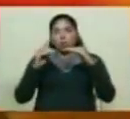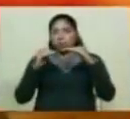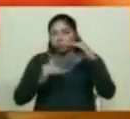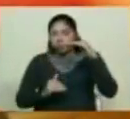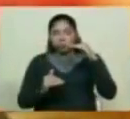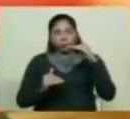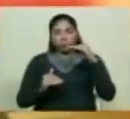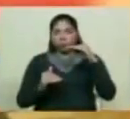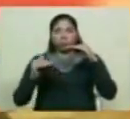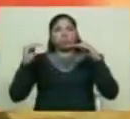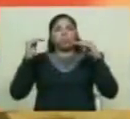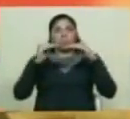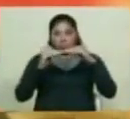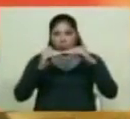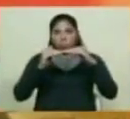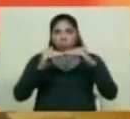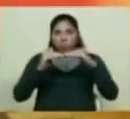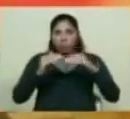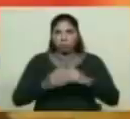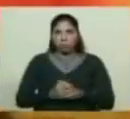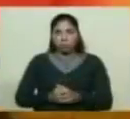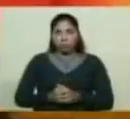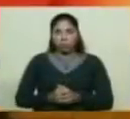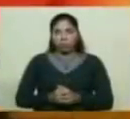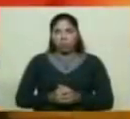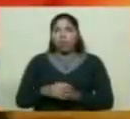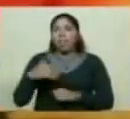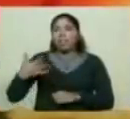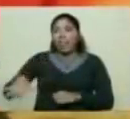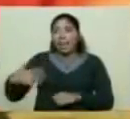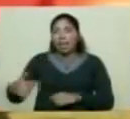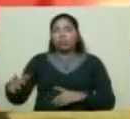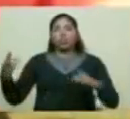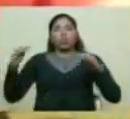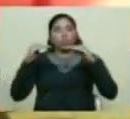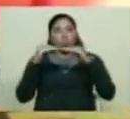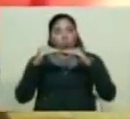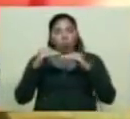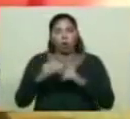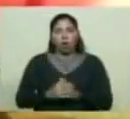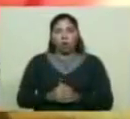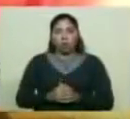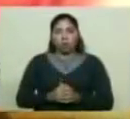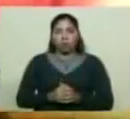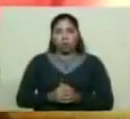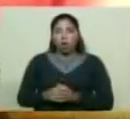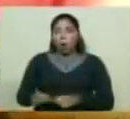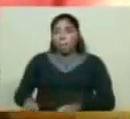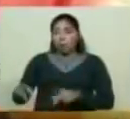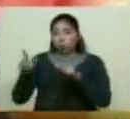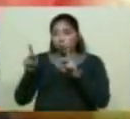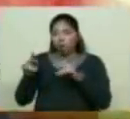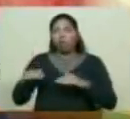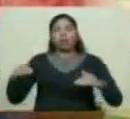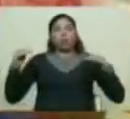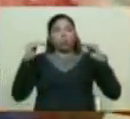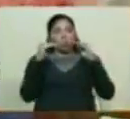con mi igualdad de derechos con igualdad de condiciones y no solo de oportunidades